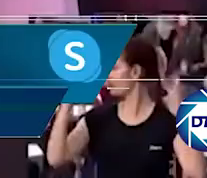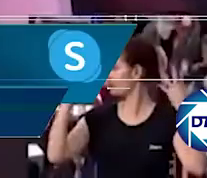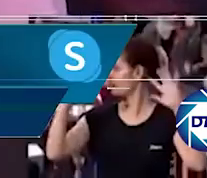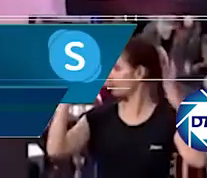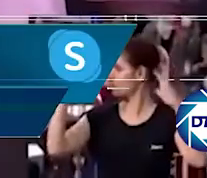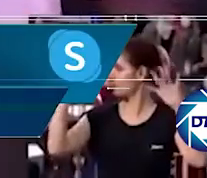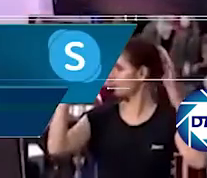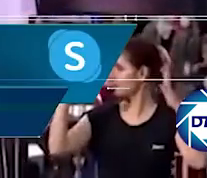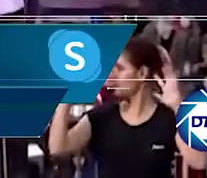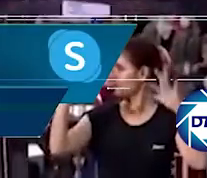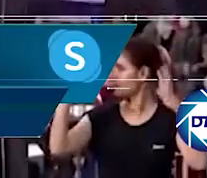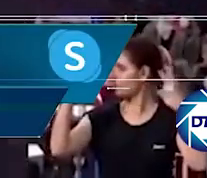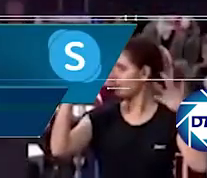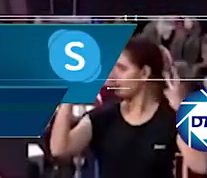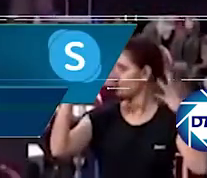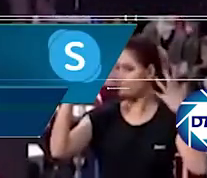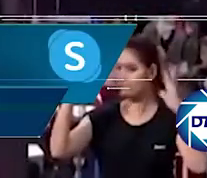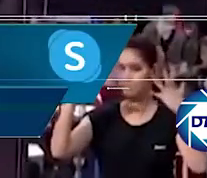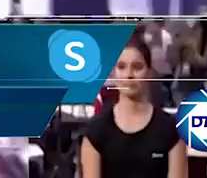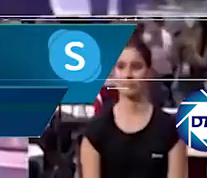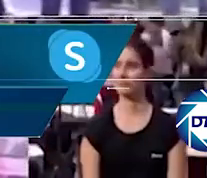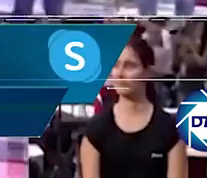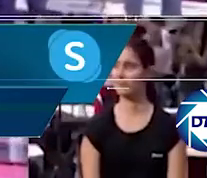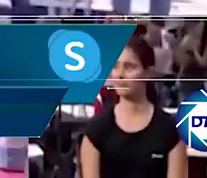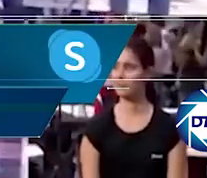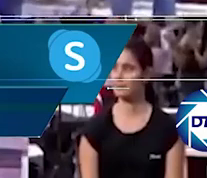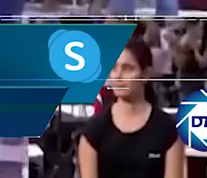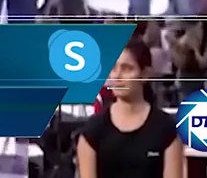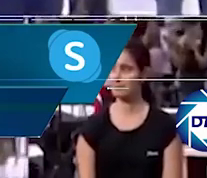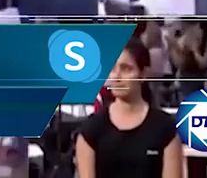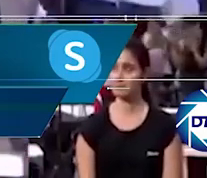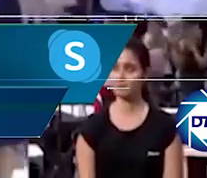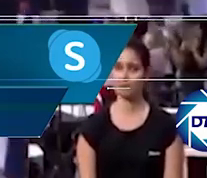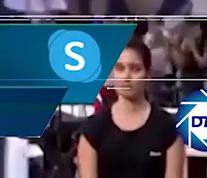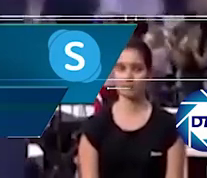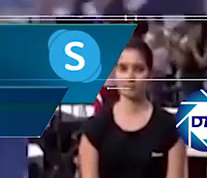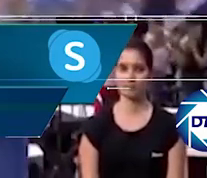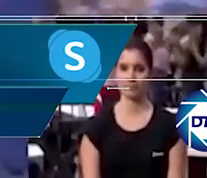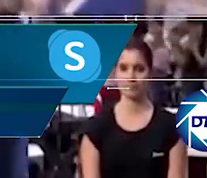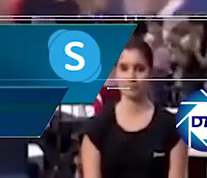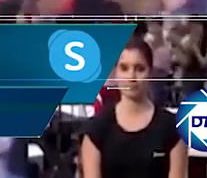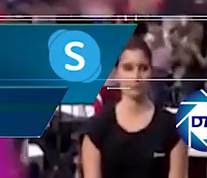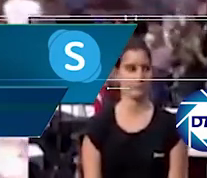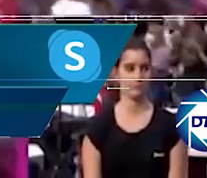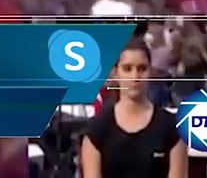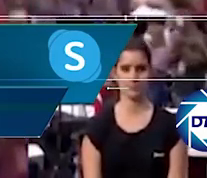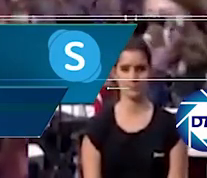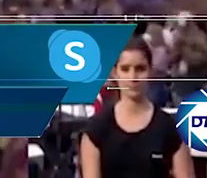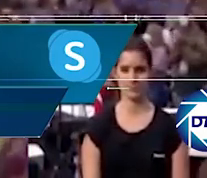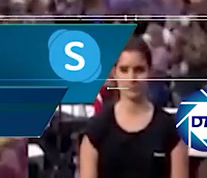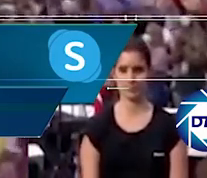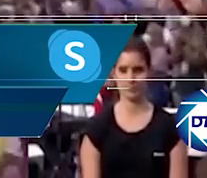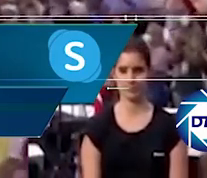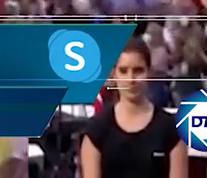¿no? Él estas cosas las sabe hacer perfectamente y además le da igual porque lo hace una cosa y luego dice lo